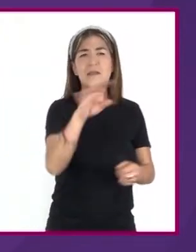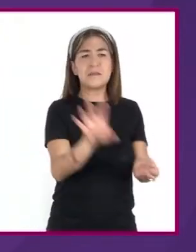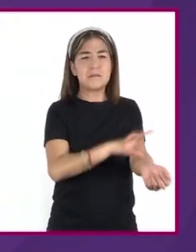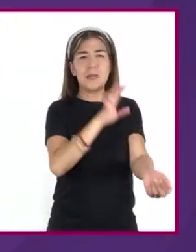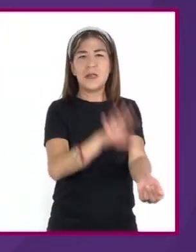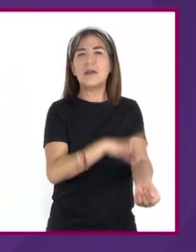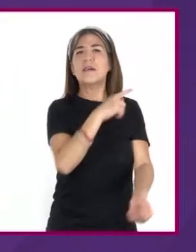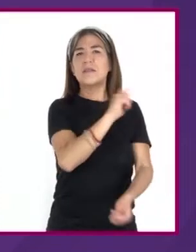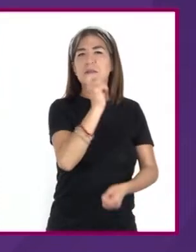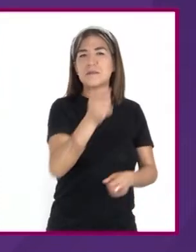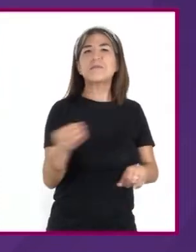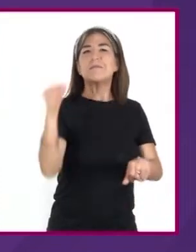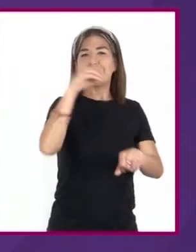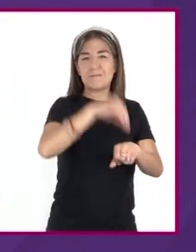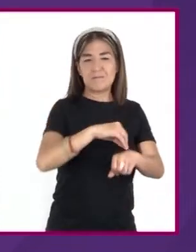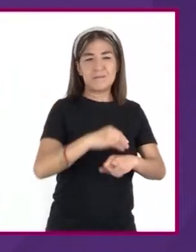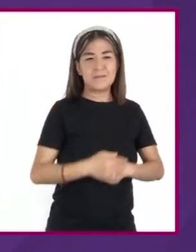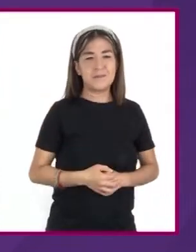vamos a agregar